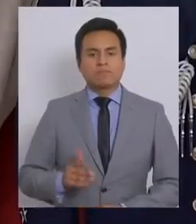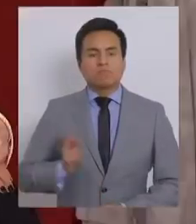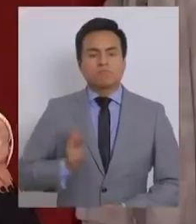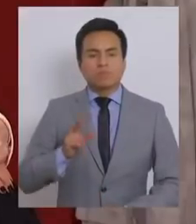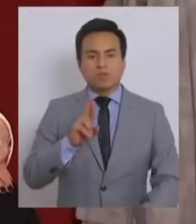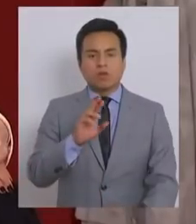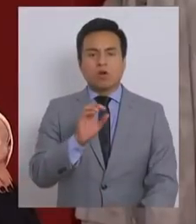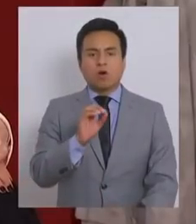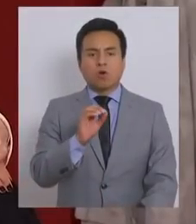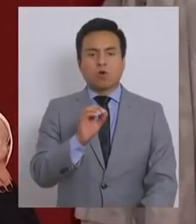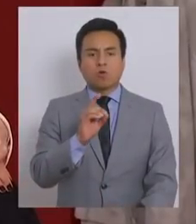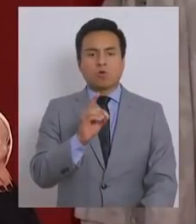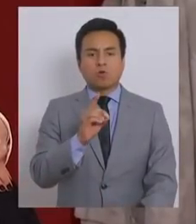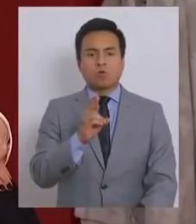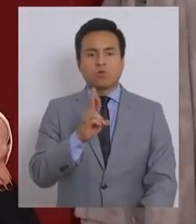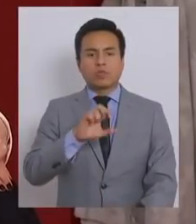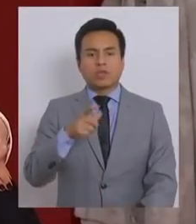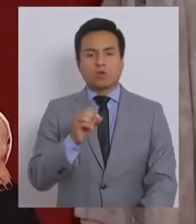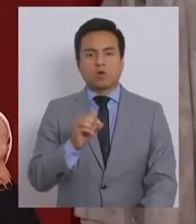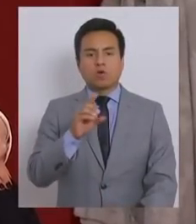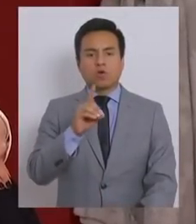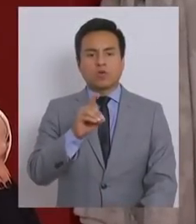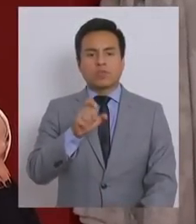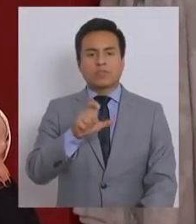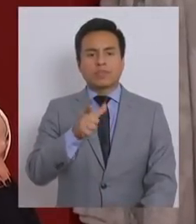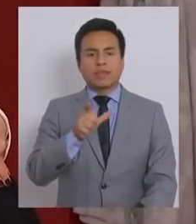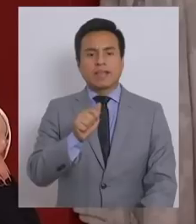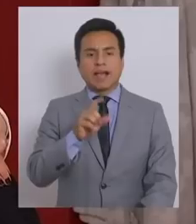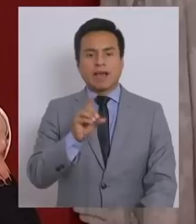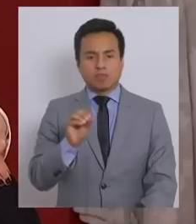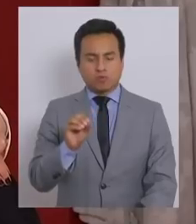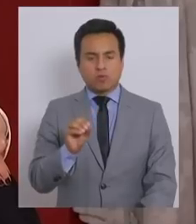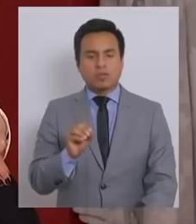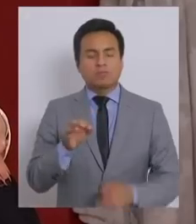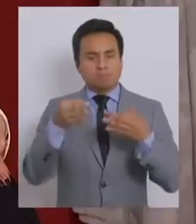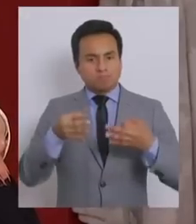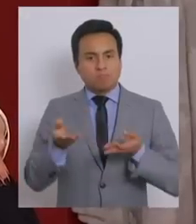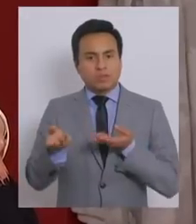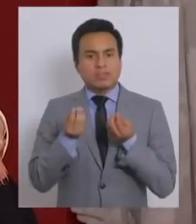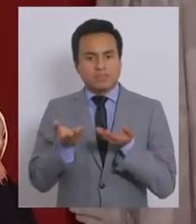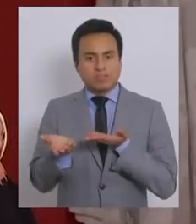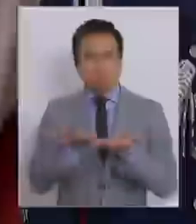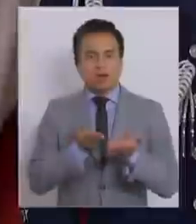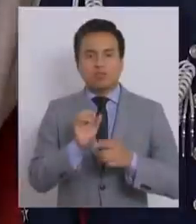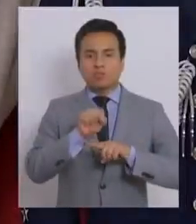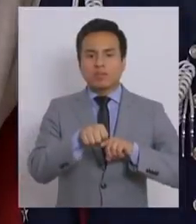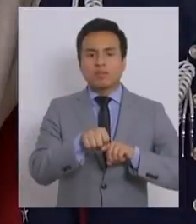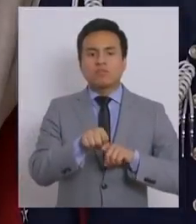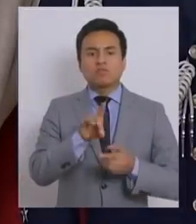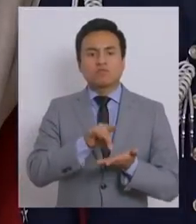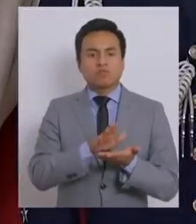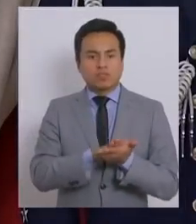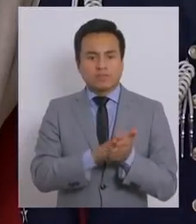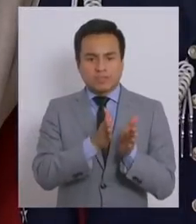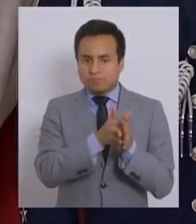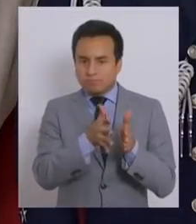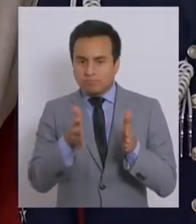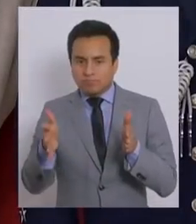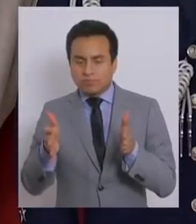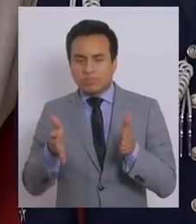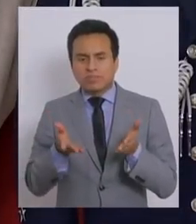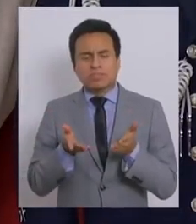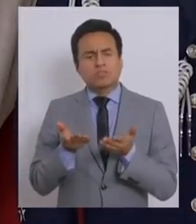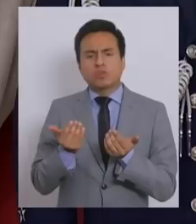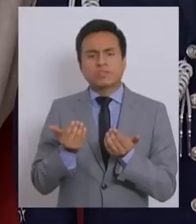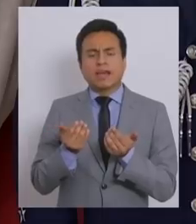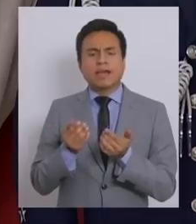Rodrigo Delgado Mocárquer, quien por razones impostergables de buen servicio deberá asumir sus funciones en la fecha señalada sin esperar la